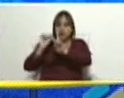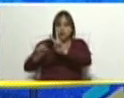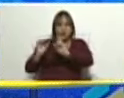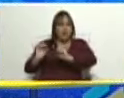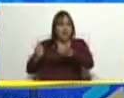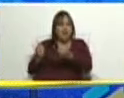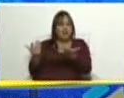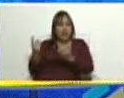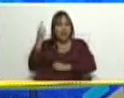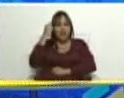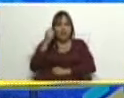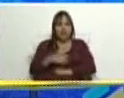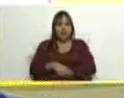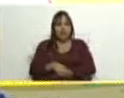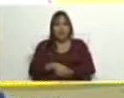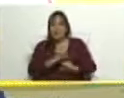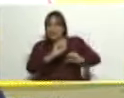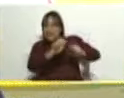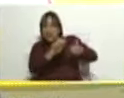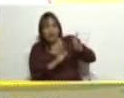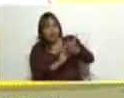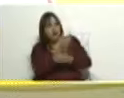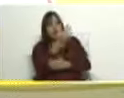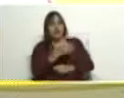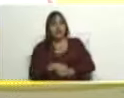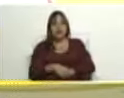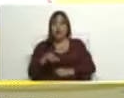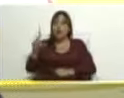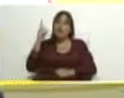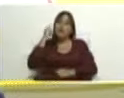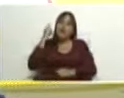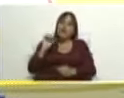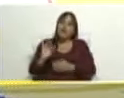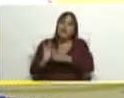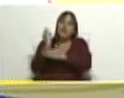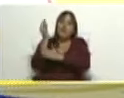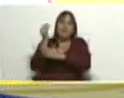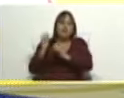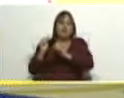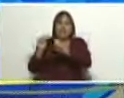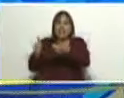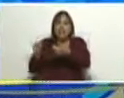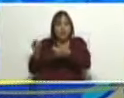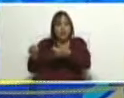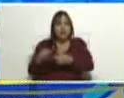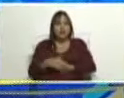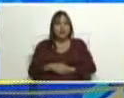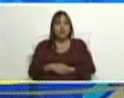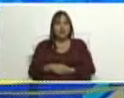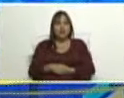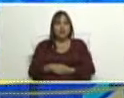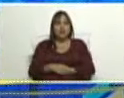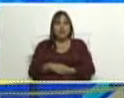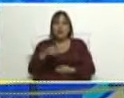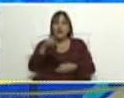cuándo? Desde su fundación. Bueno, es una de las fundadoras, mira. ¿Te pareces a